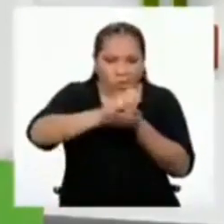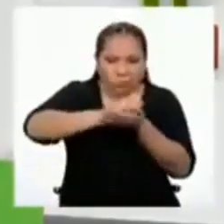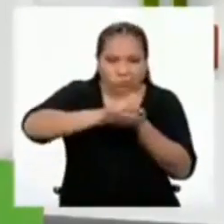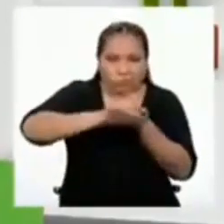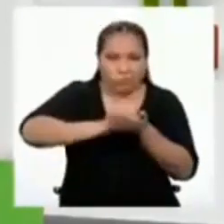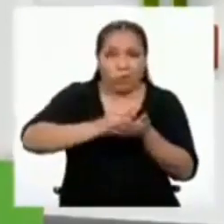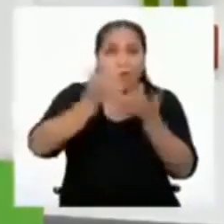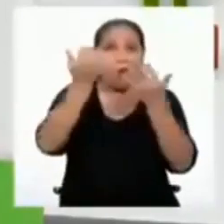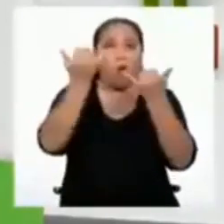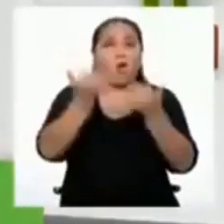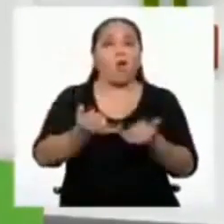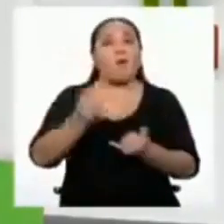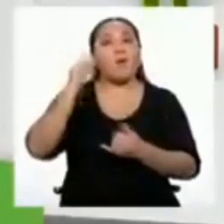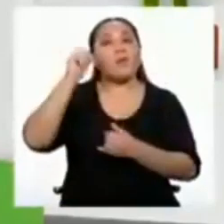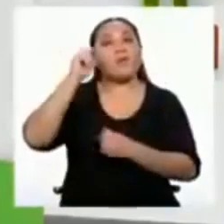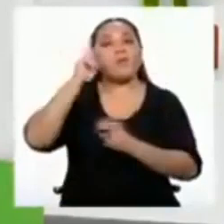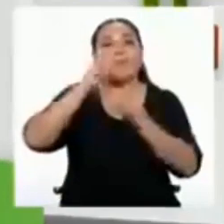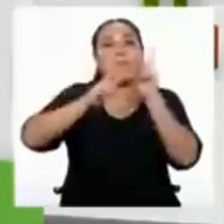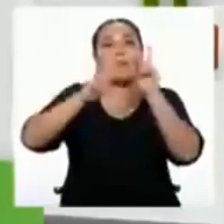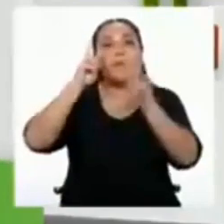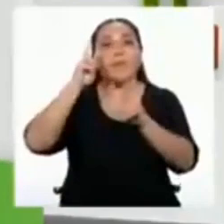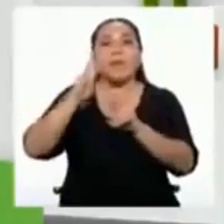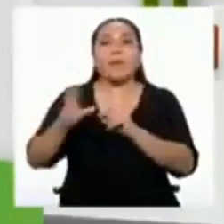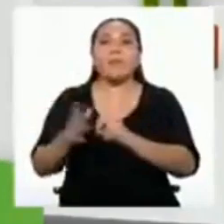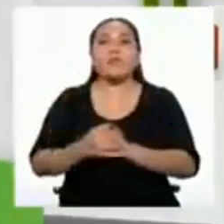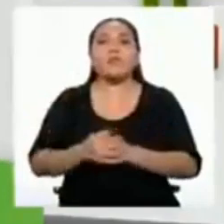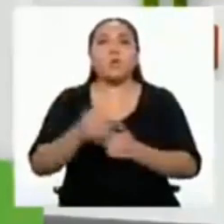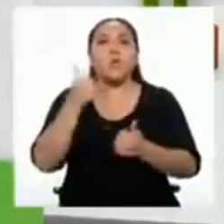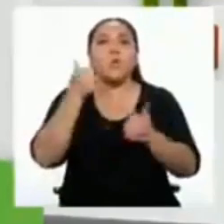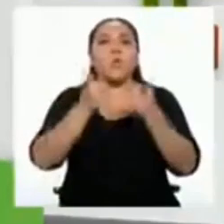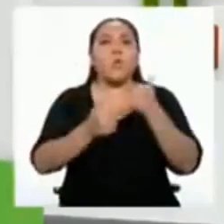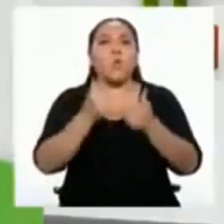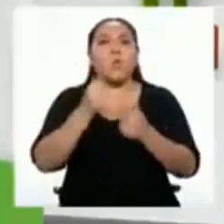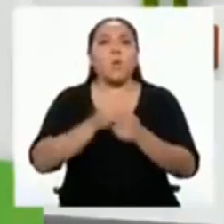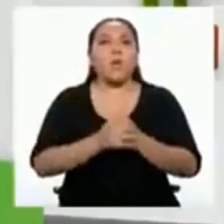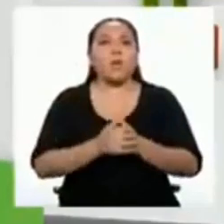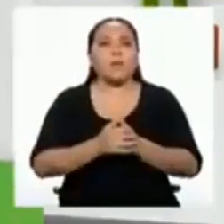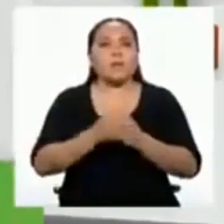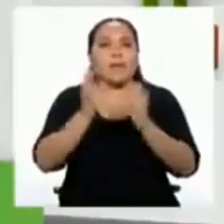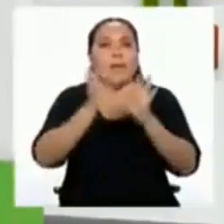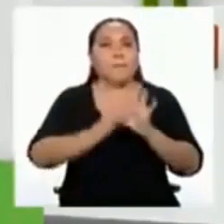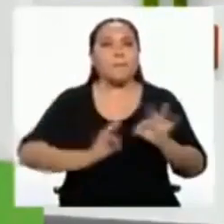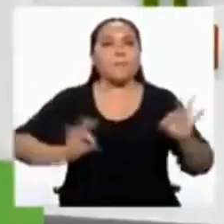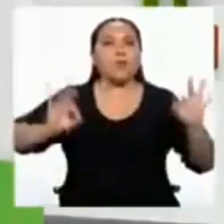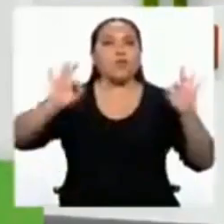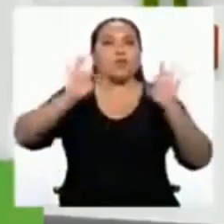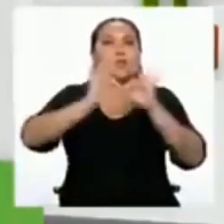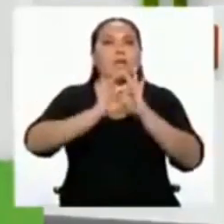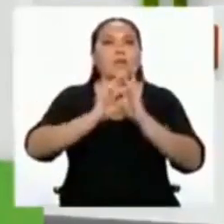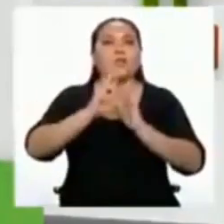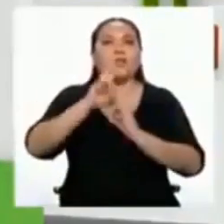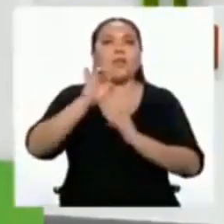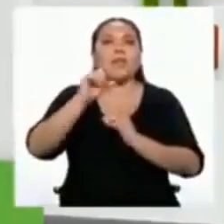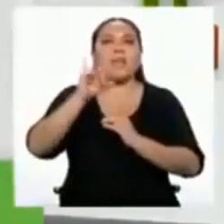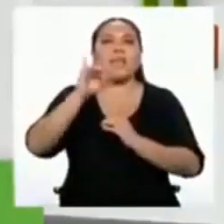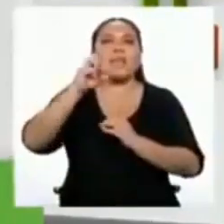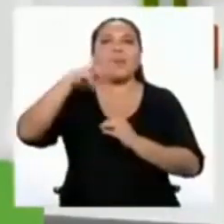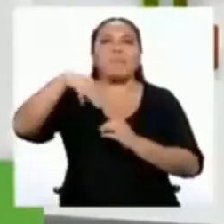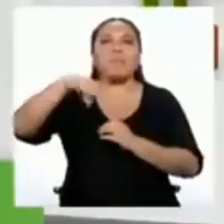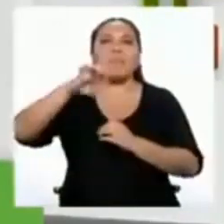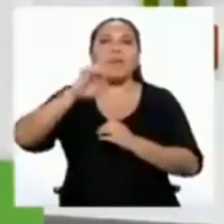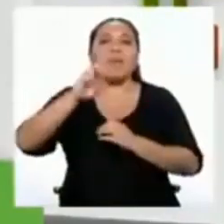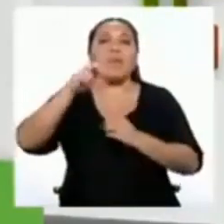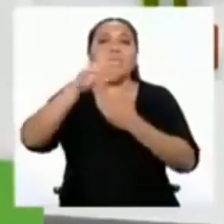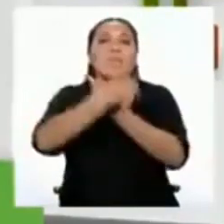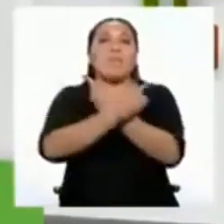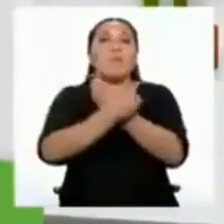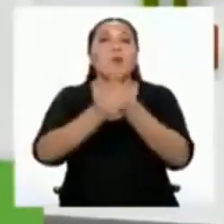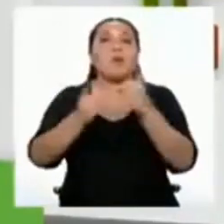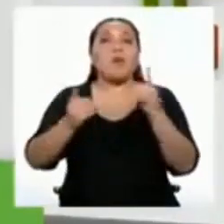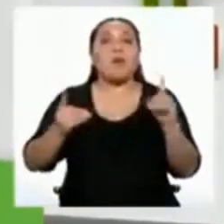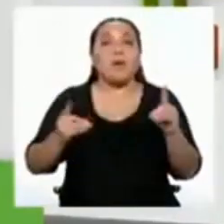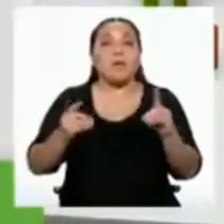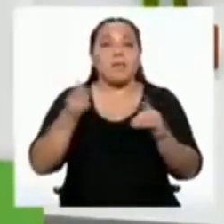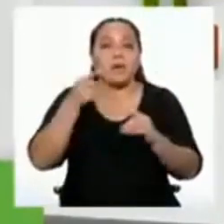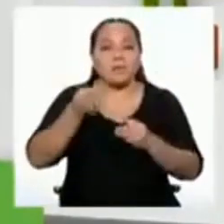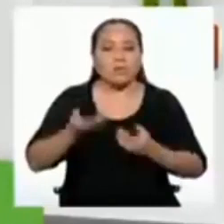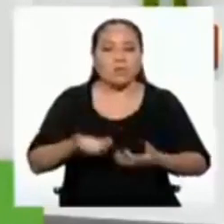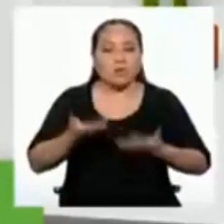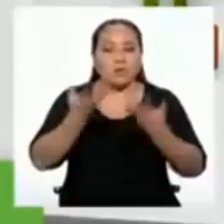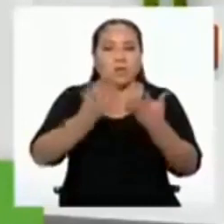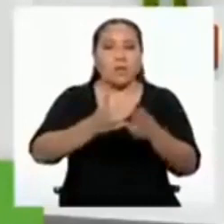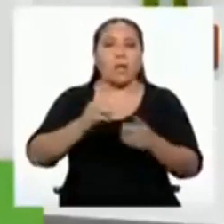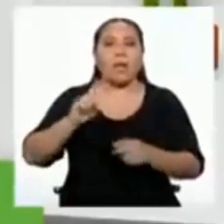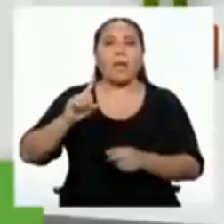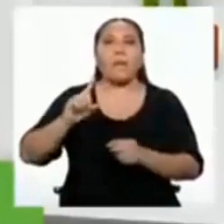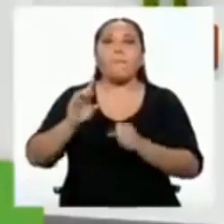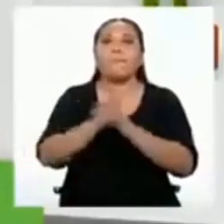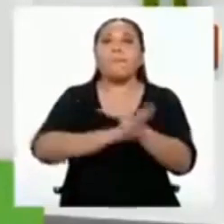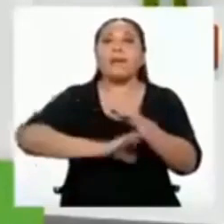notas. Hoy reconoceremos cuál es el sentido principal de un régimen democrático. Este nos provee como principal